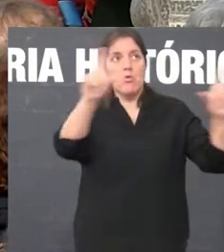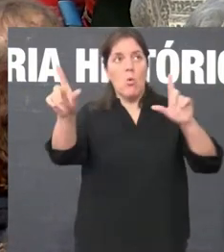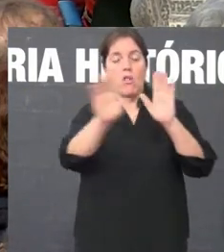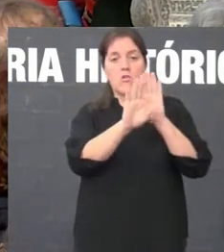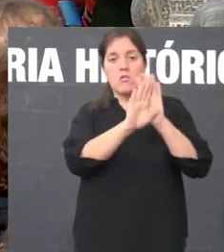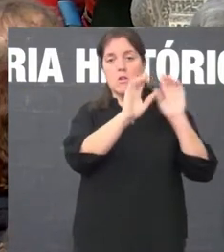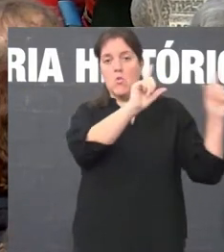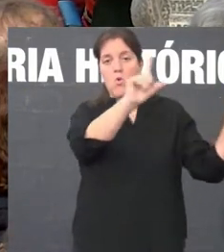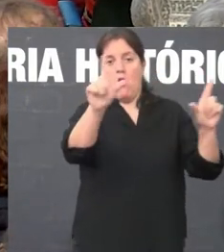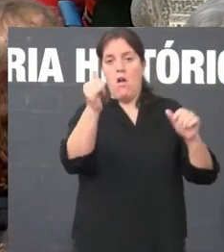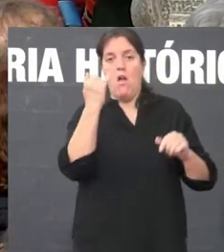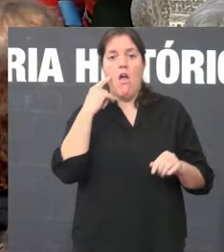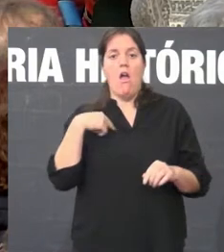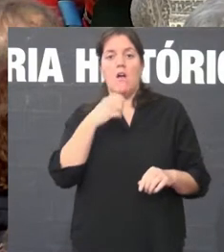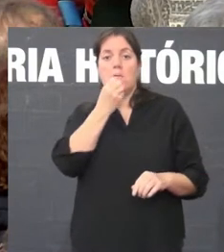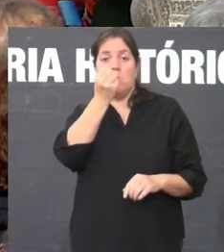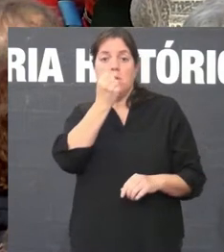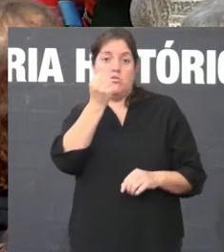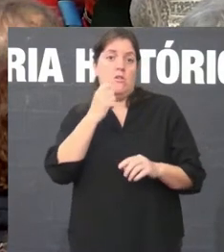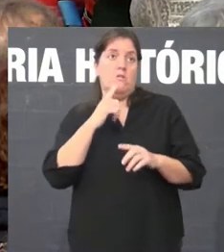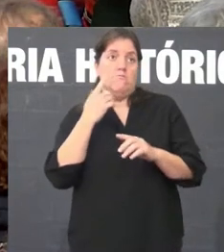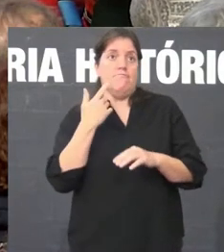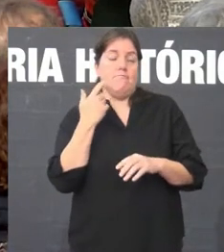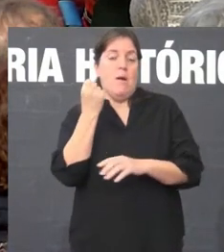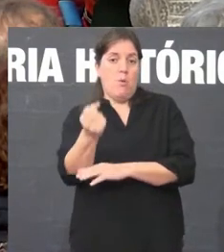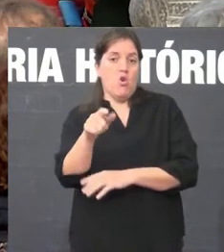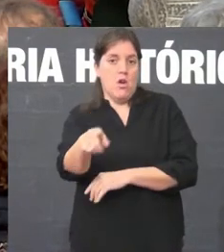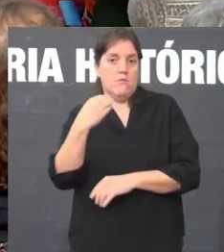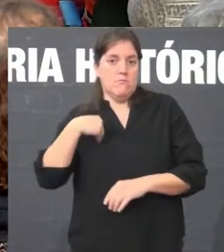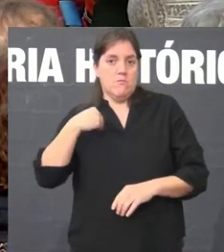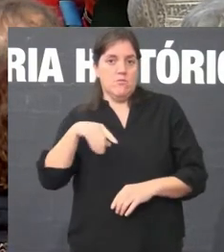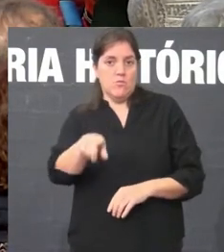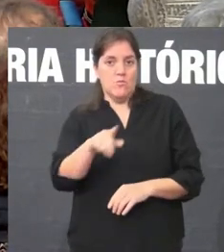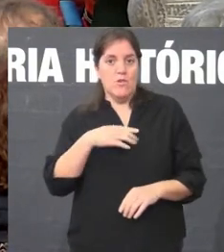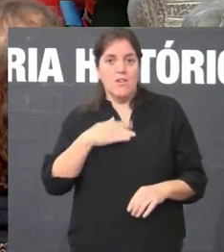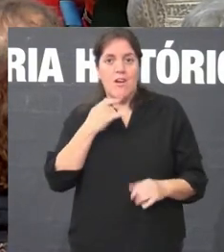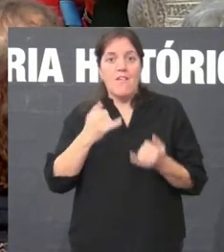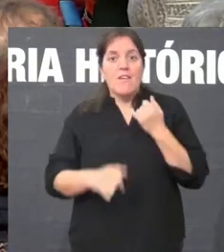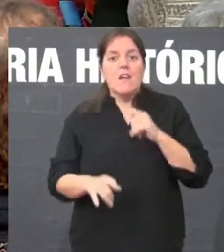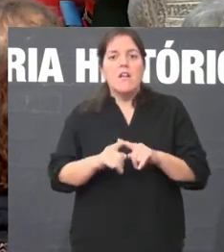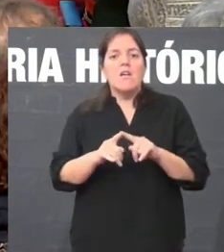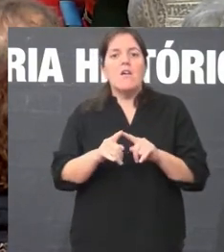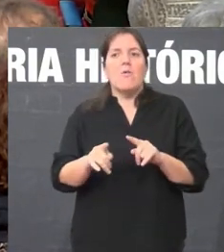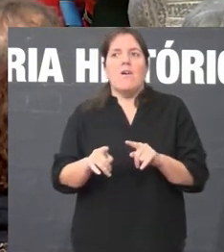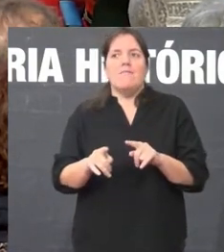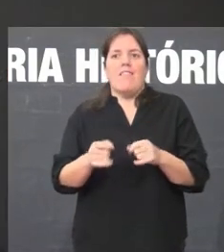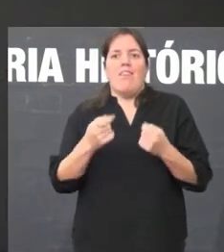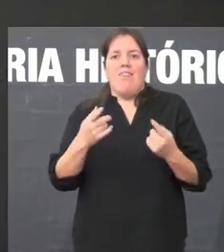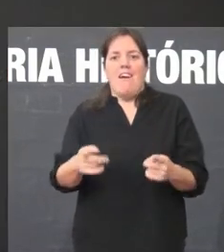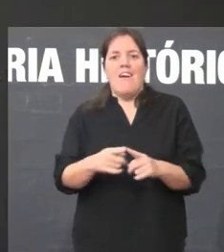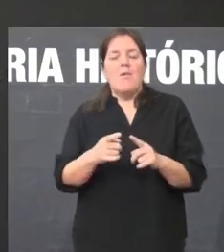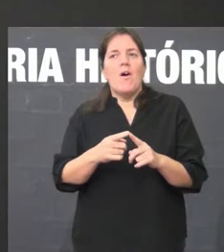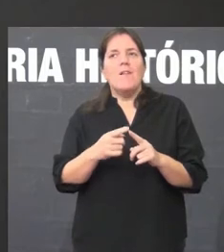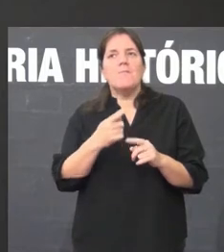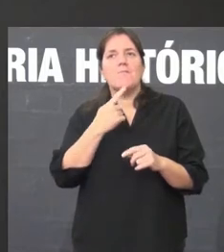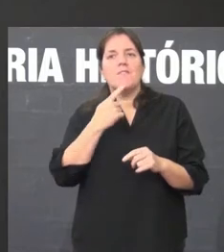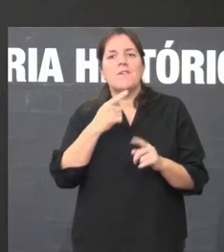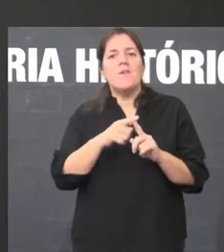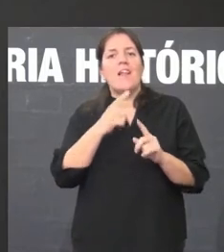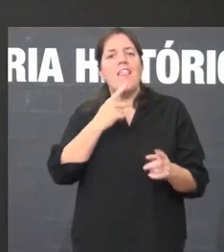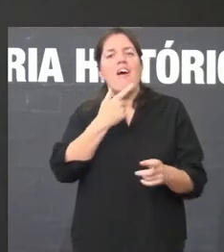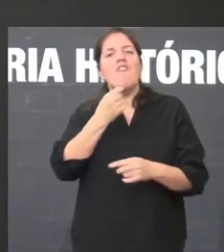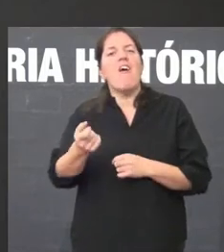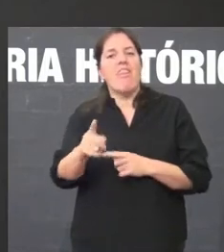verdad, que ha podido hacer muchísimos más cambios. Y es al final quien está manteniendo o facilita que se mantenga